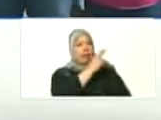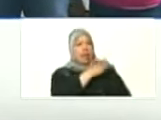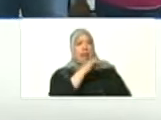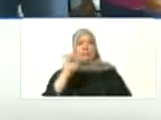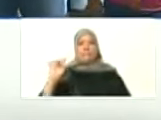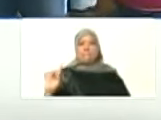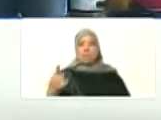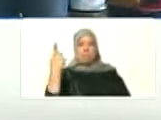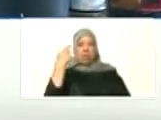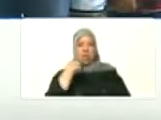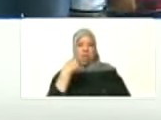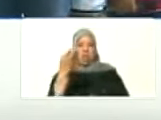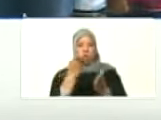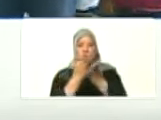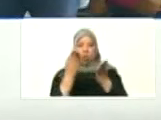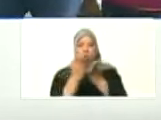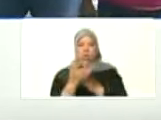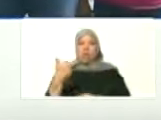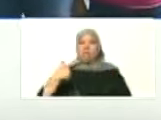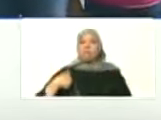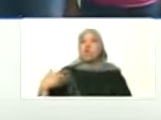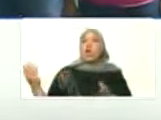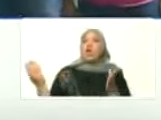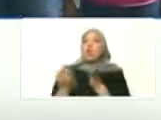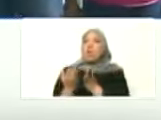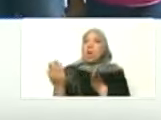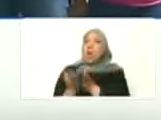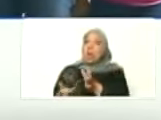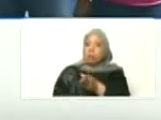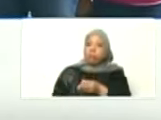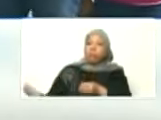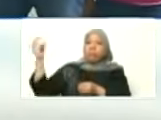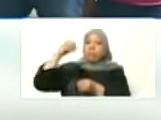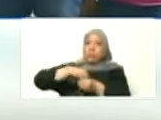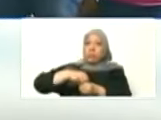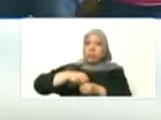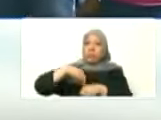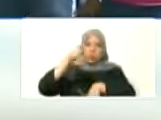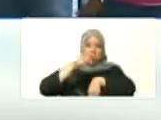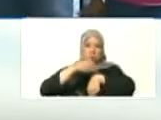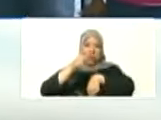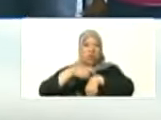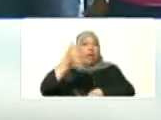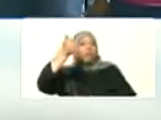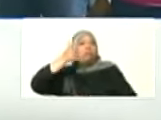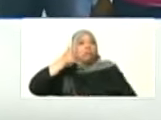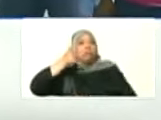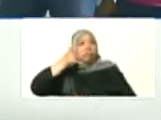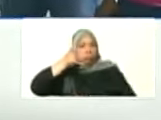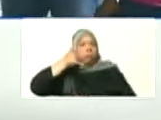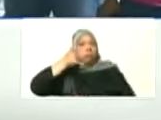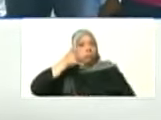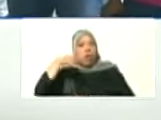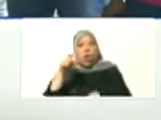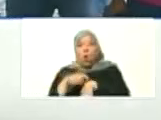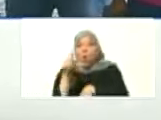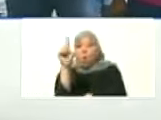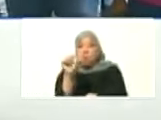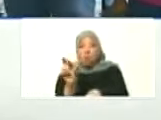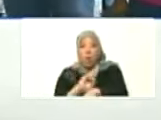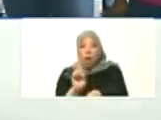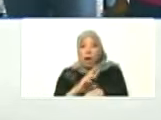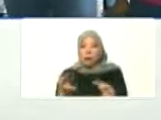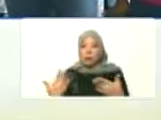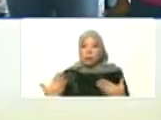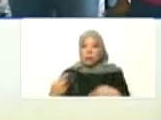primeras que dijo, mira, mi escuela hay que incorporarla. Y a las pocas horas las estaban llamando, del gobierno nacional, del gobierno